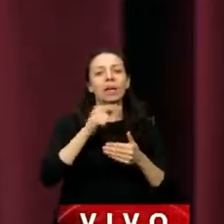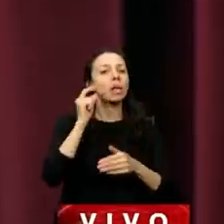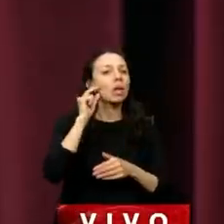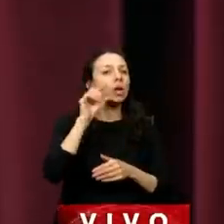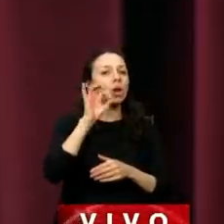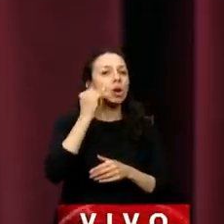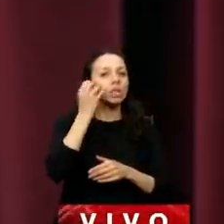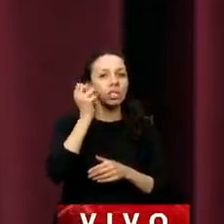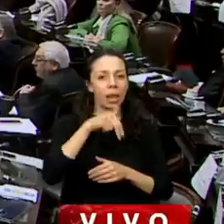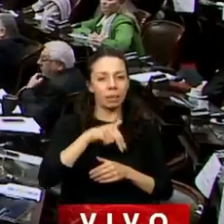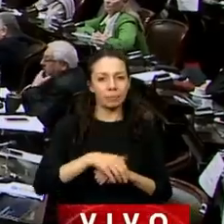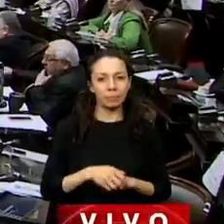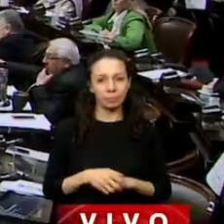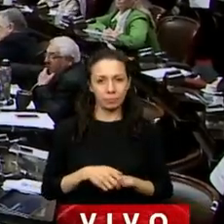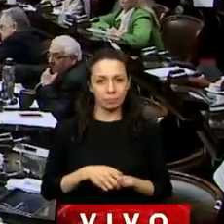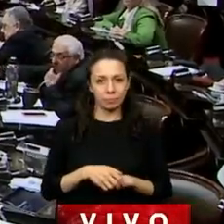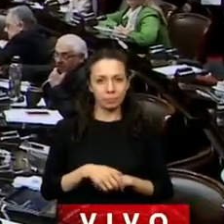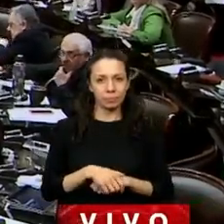Goyán.